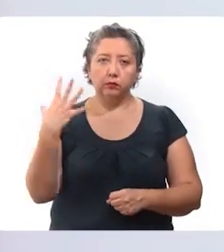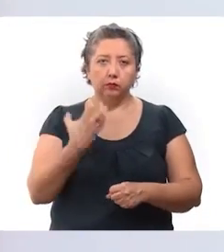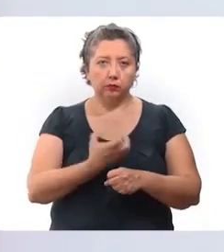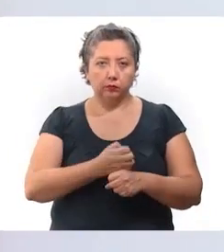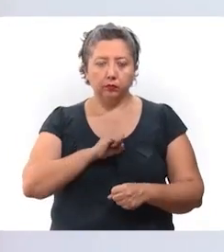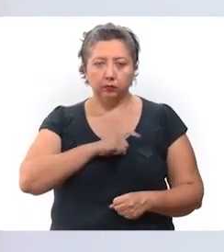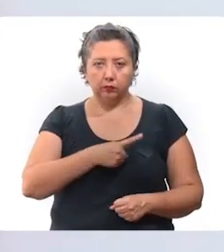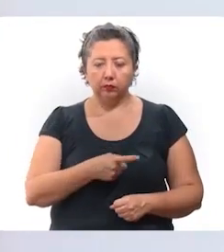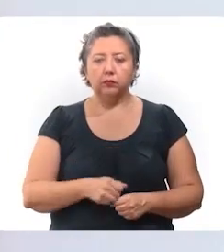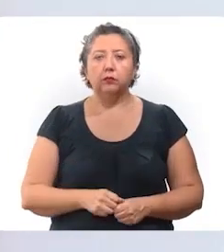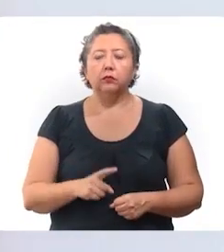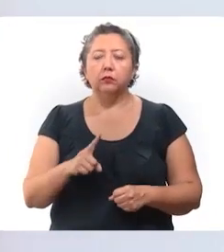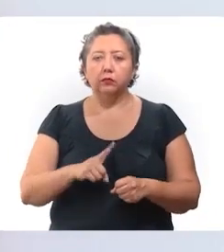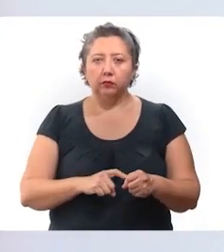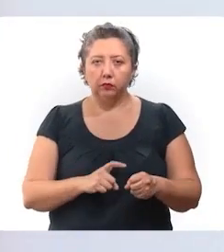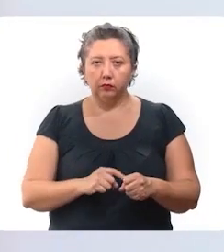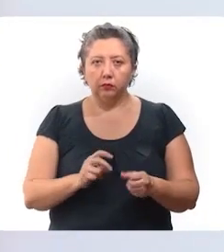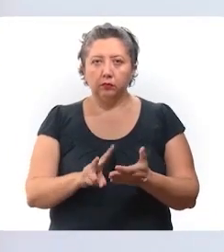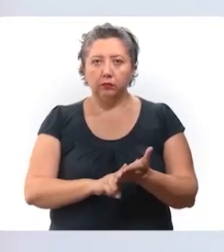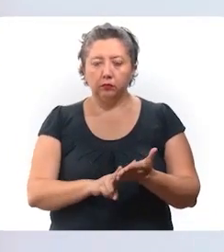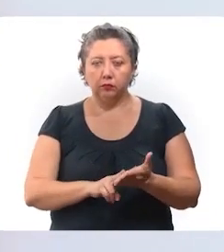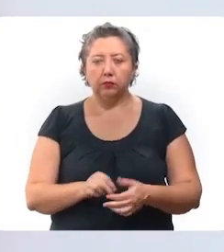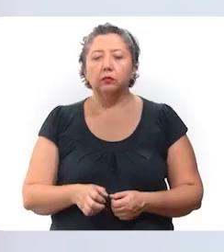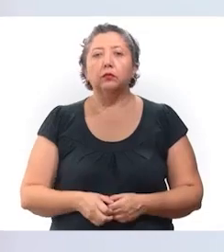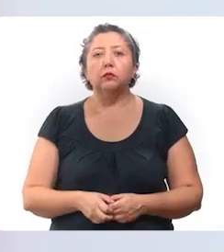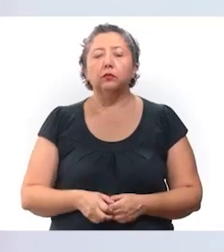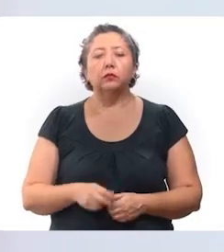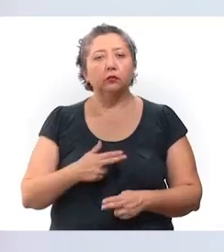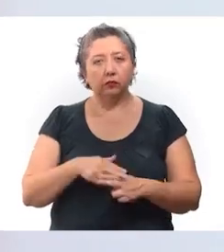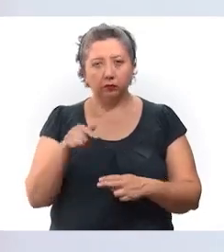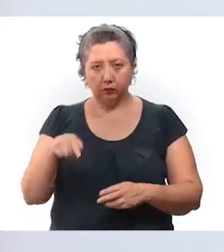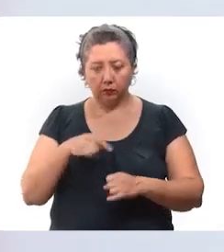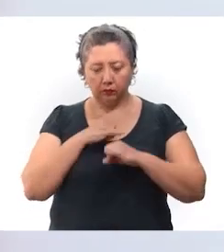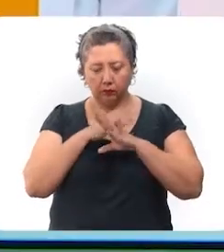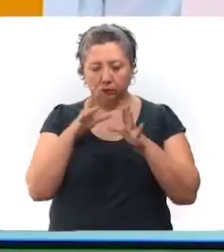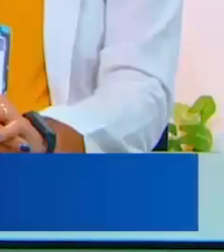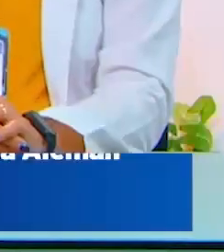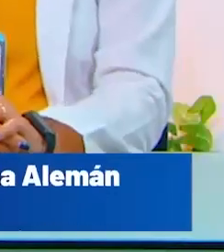del Semáforo Estatal de Salud marcan color verde. Hasta aquí mi